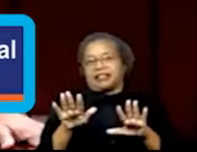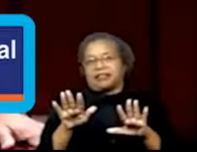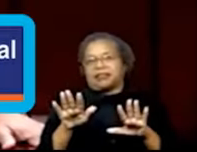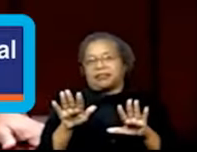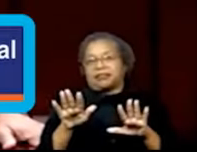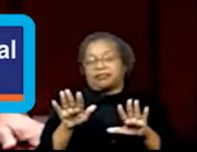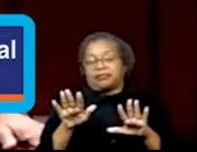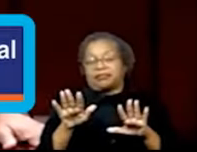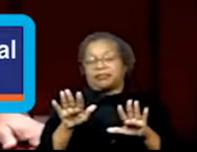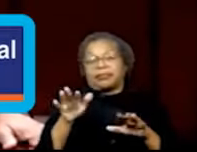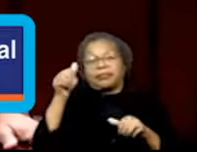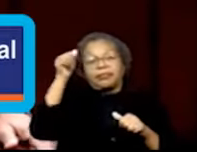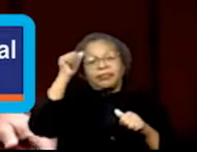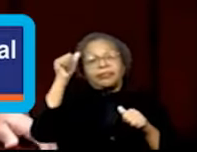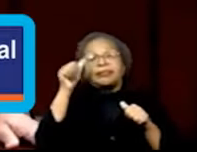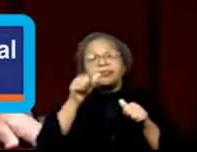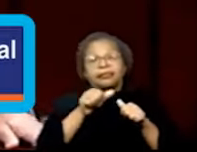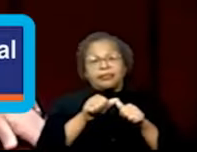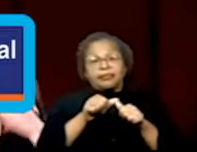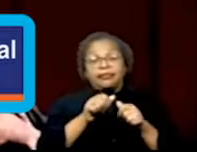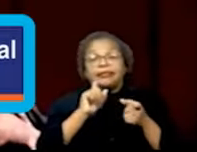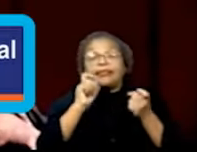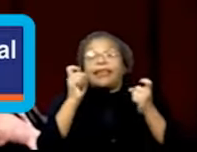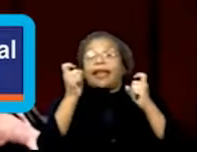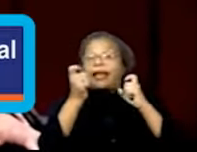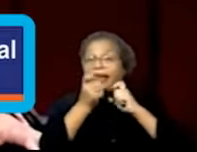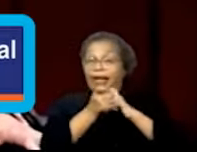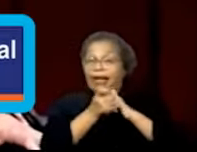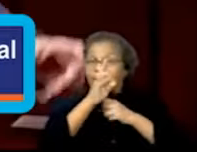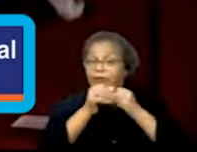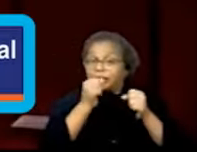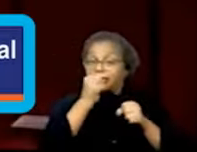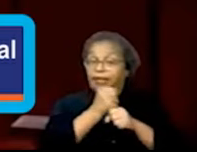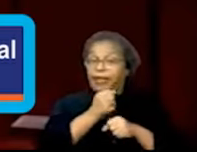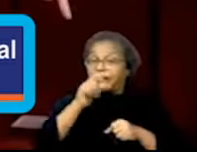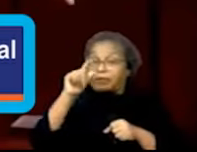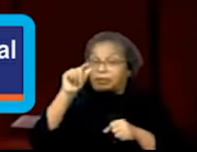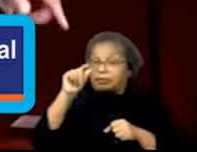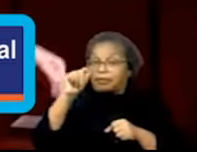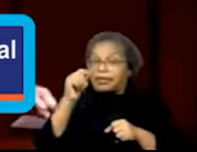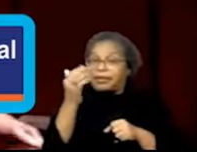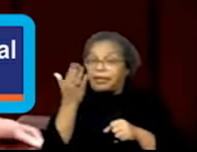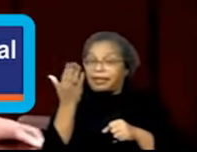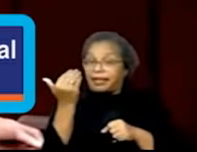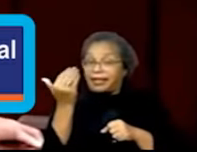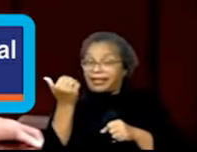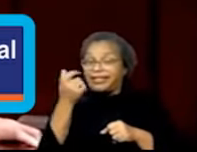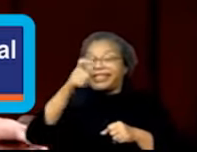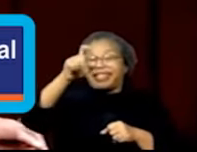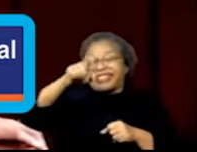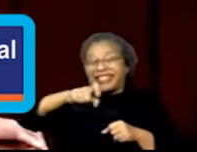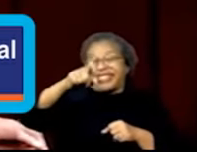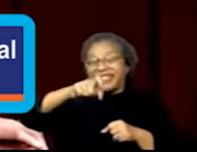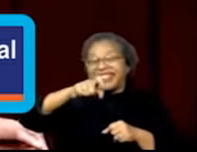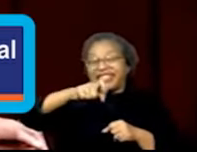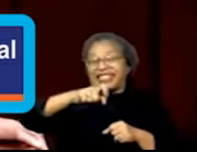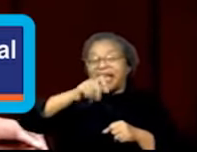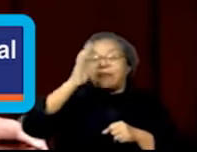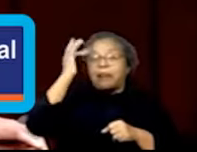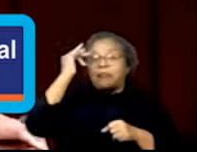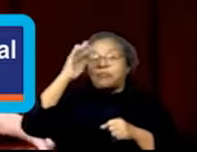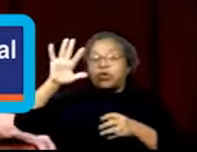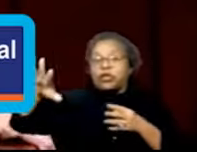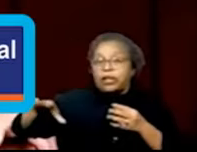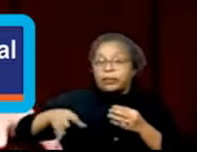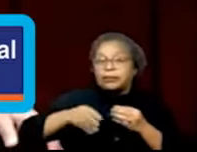que justificada, porque era completando la tarea de la reforma constitucional que se hizo en el 2010.